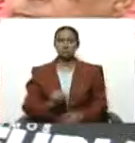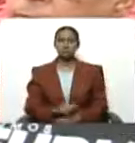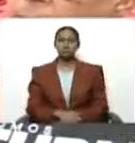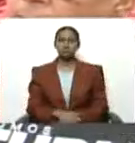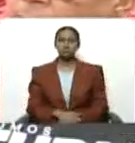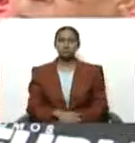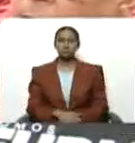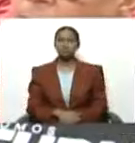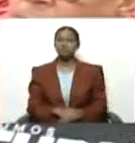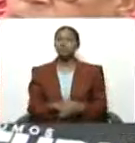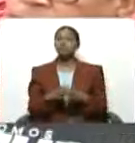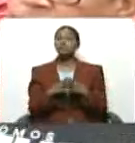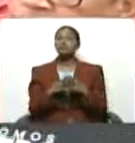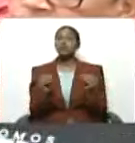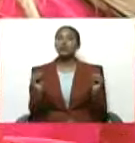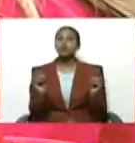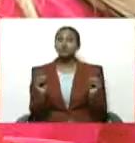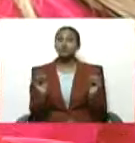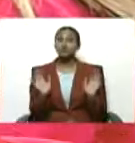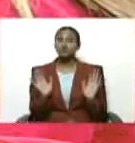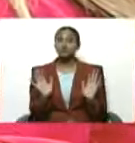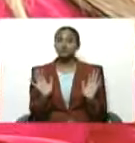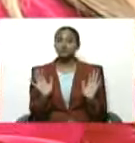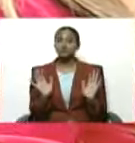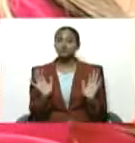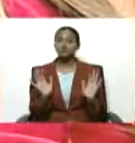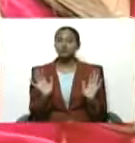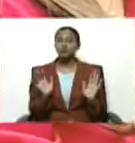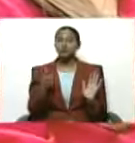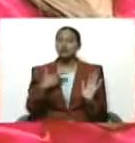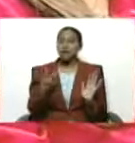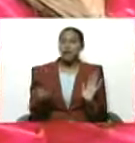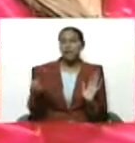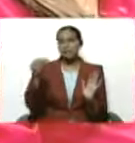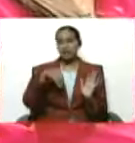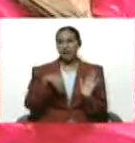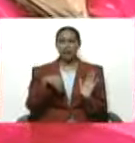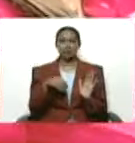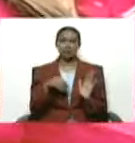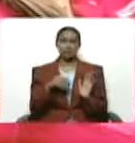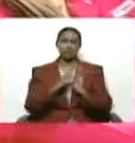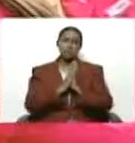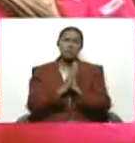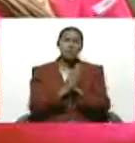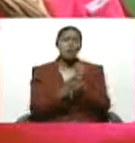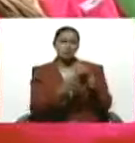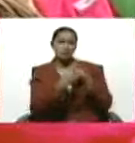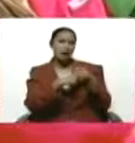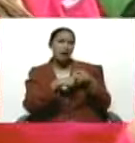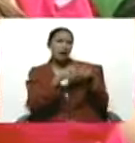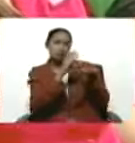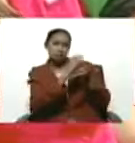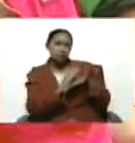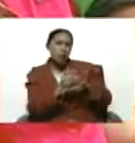Se los llevaron. Y cada vez vienen a pedir más. A pedir más.